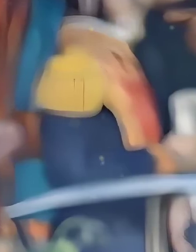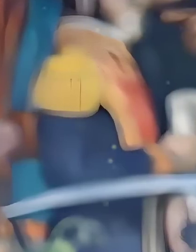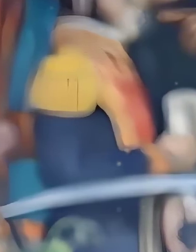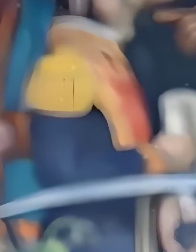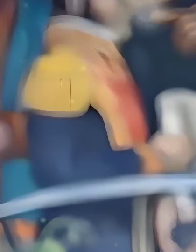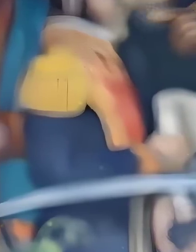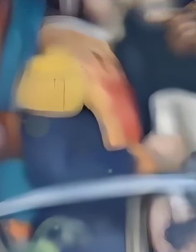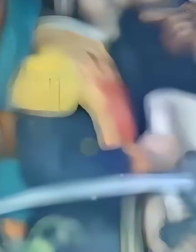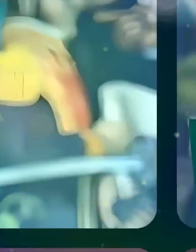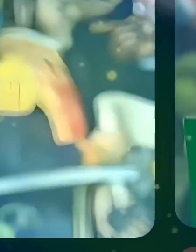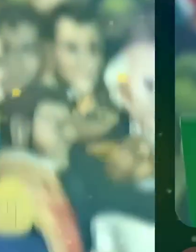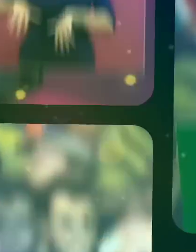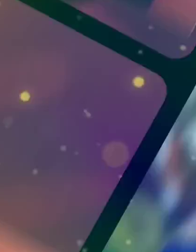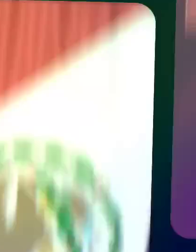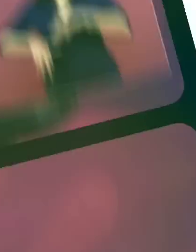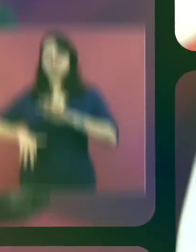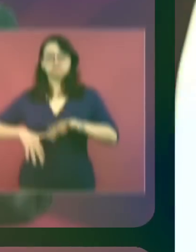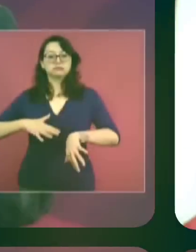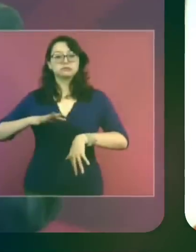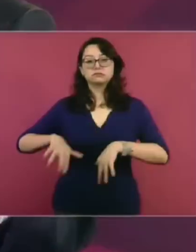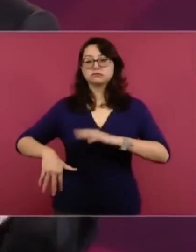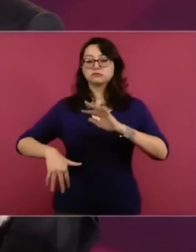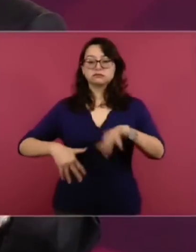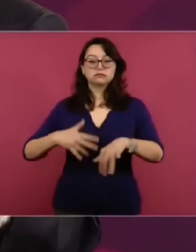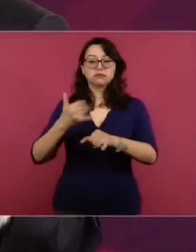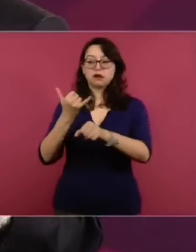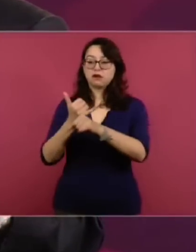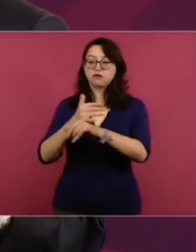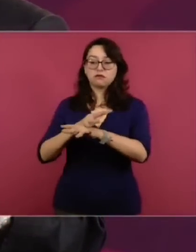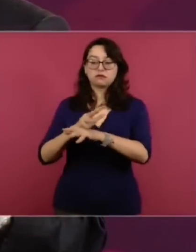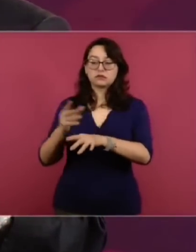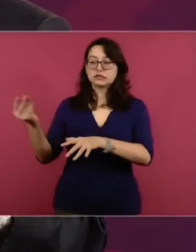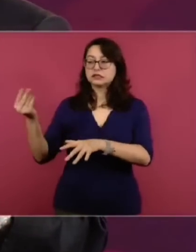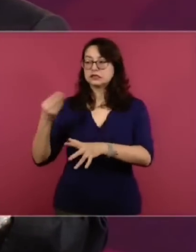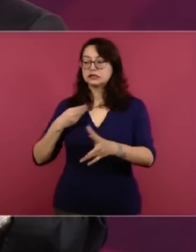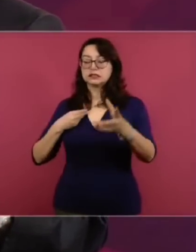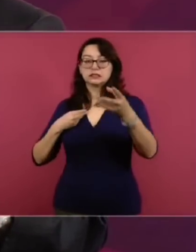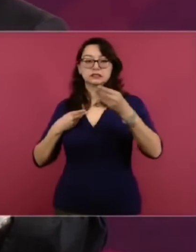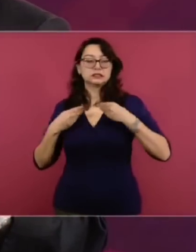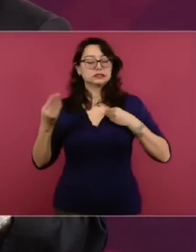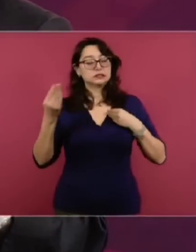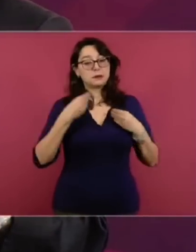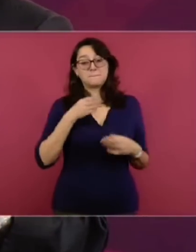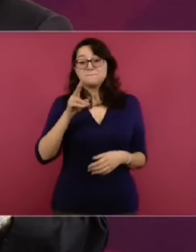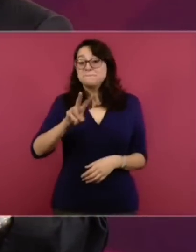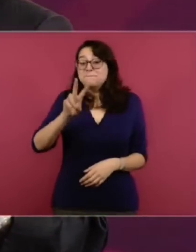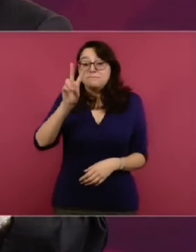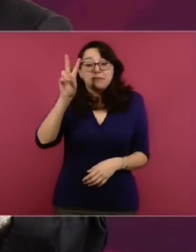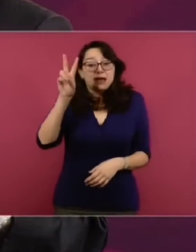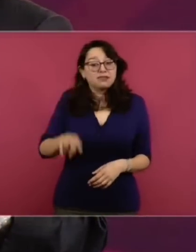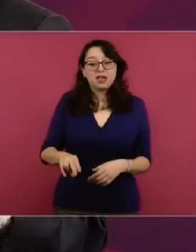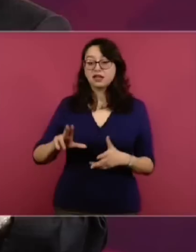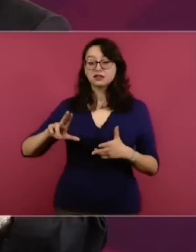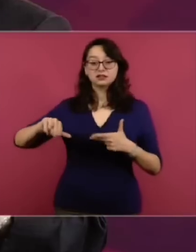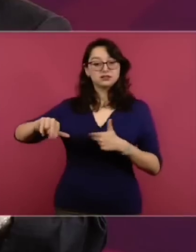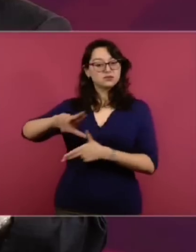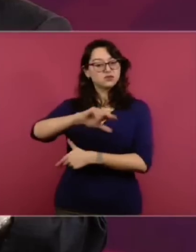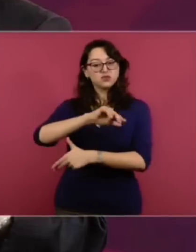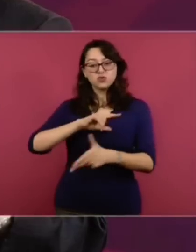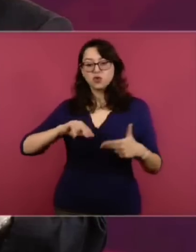abrazo se los quiere fue muy desastroso lo